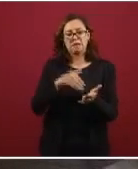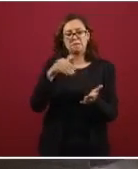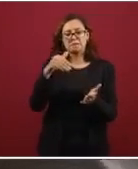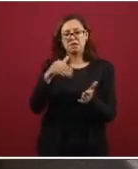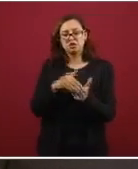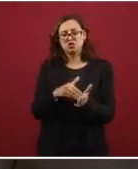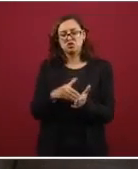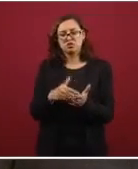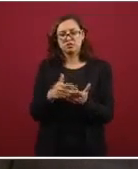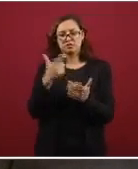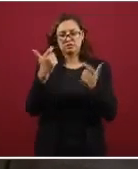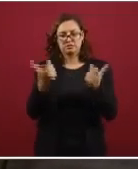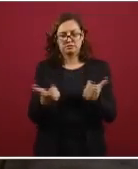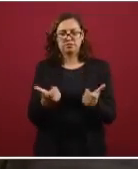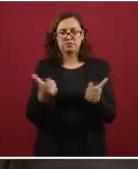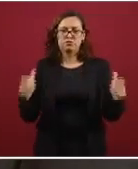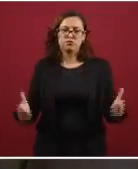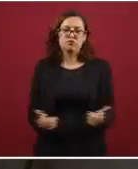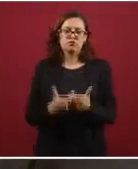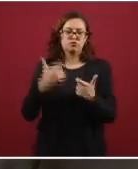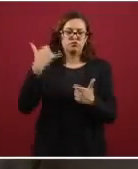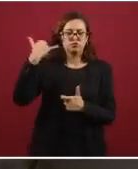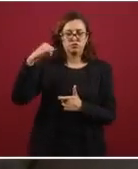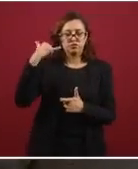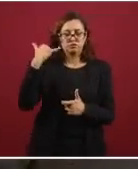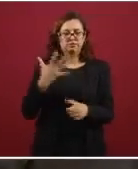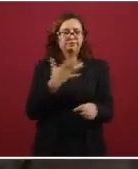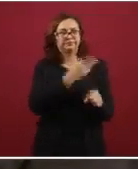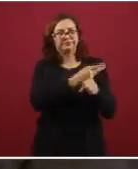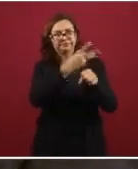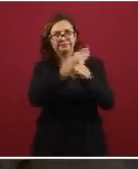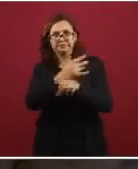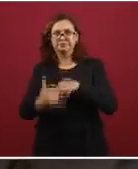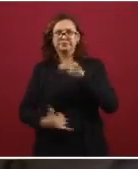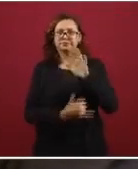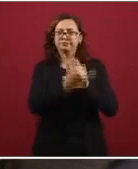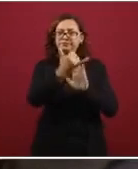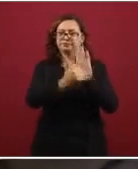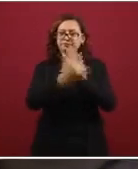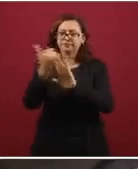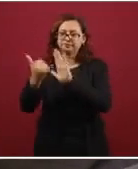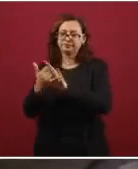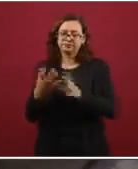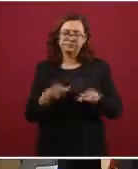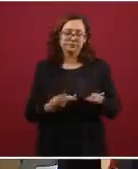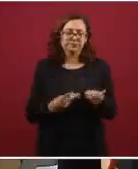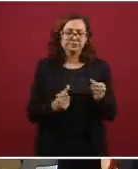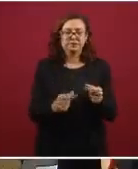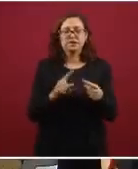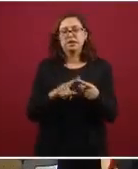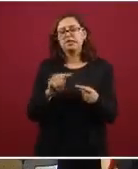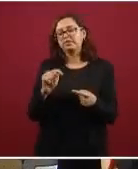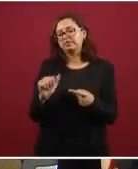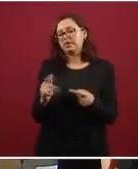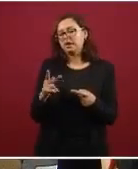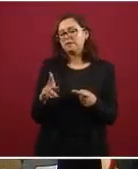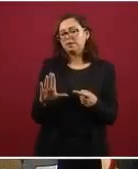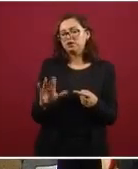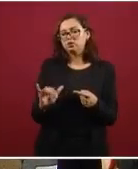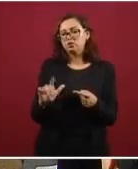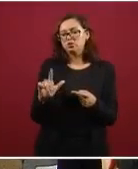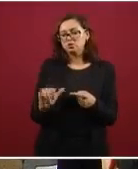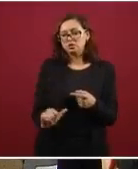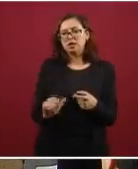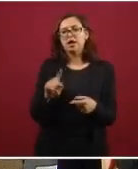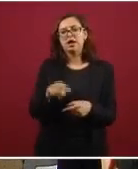Yucatán para esta infraestructura. Esto se está trabajando en algunas de estas imágenes son Tapachula en diferentes albergues, albergue del